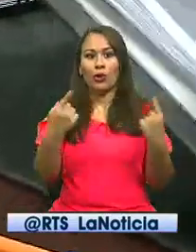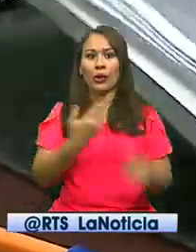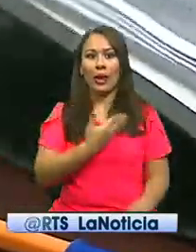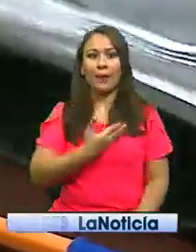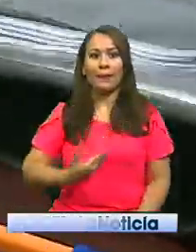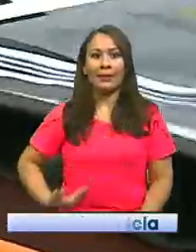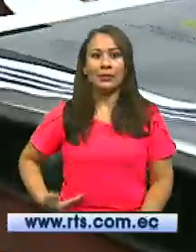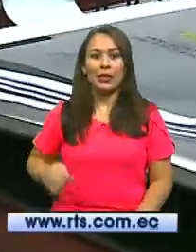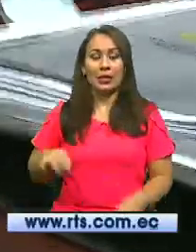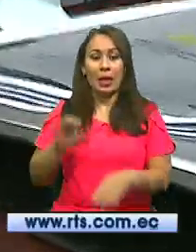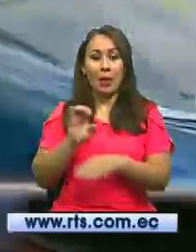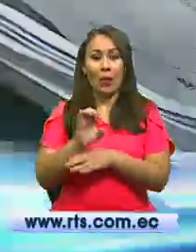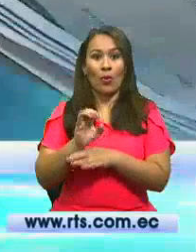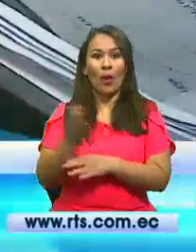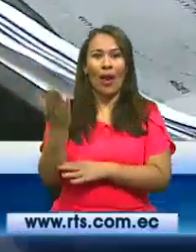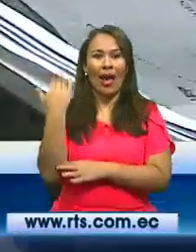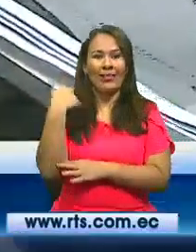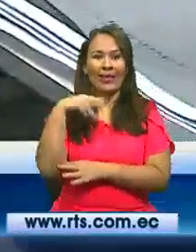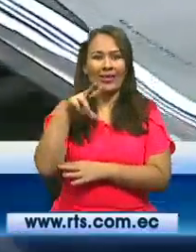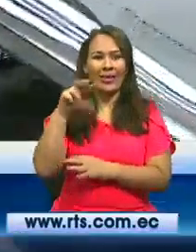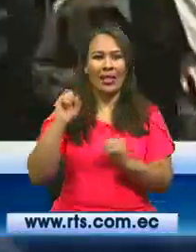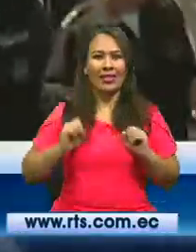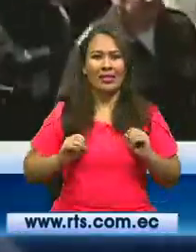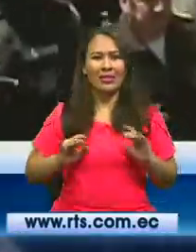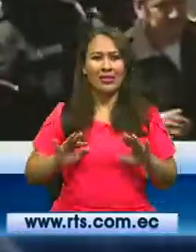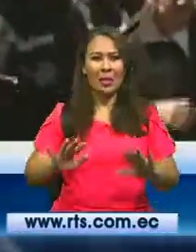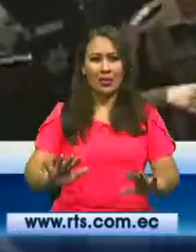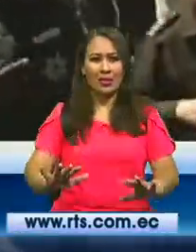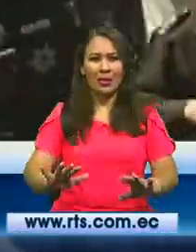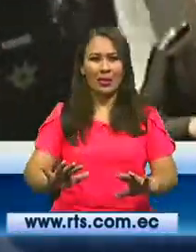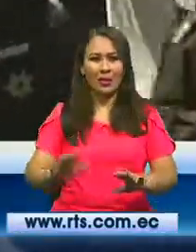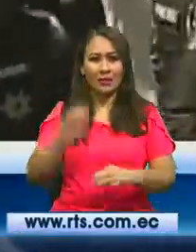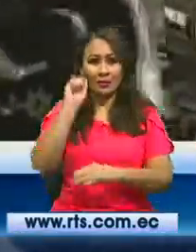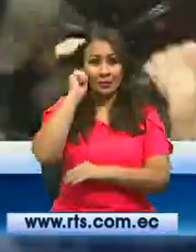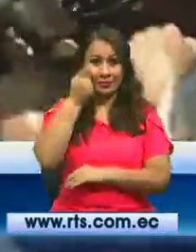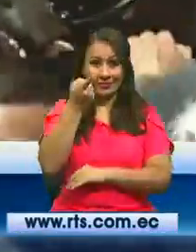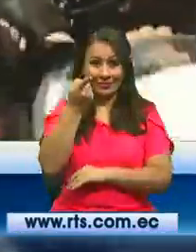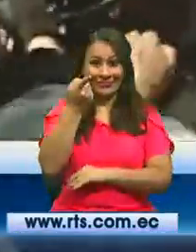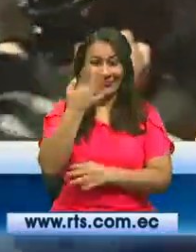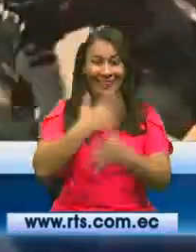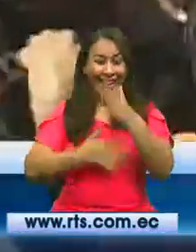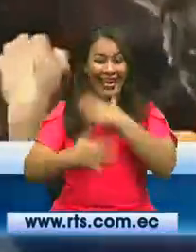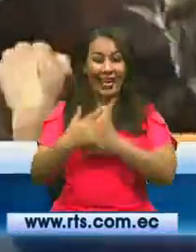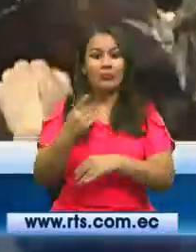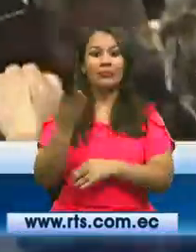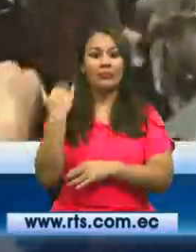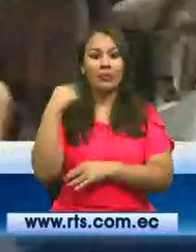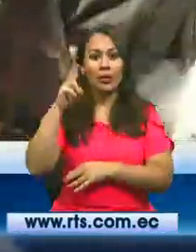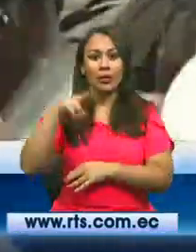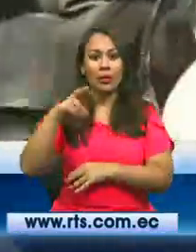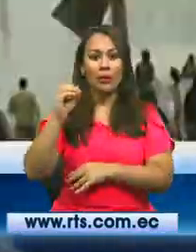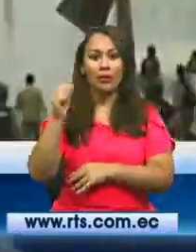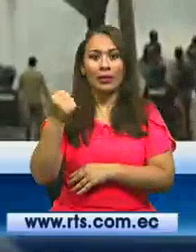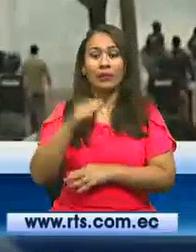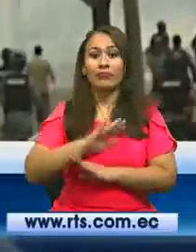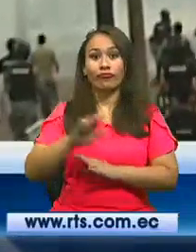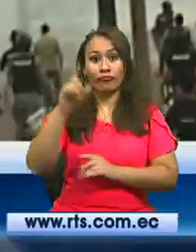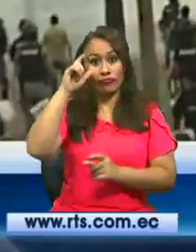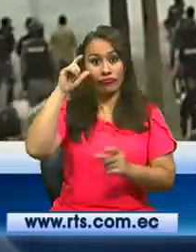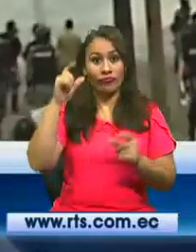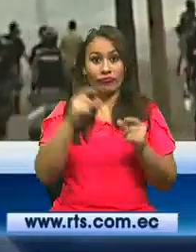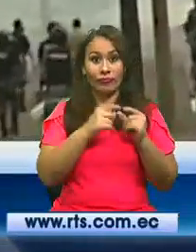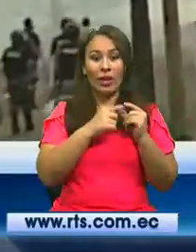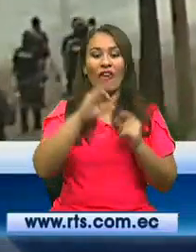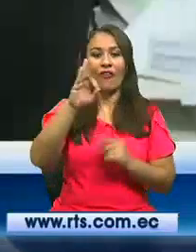de la República, Rafael Correa, durante la revuelta policial del 30 de septiembre del 2010. El fiscal Fabián Salazar acusó